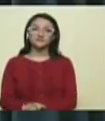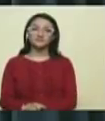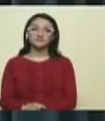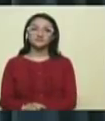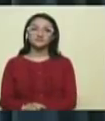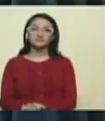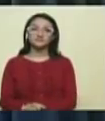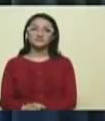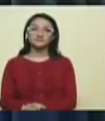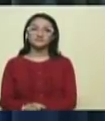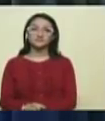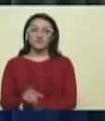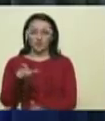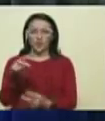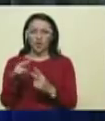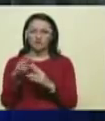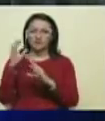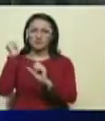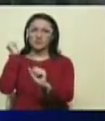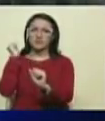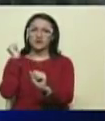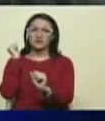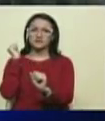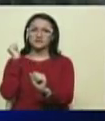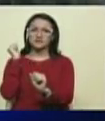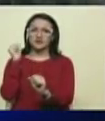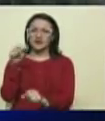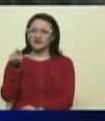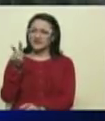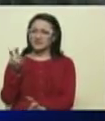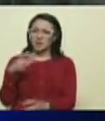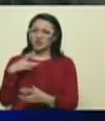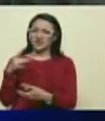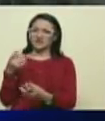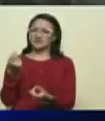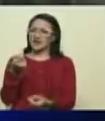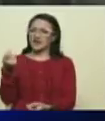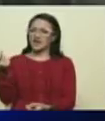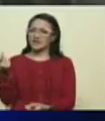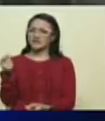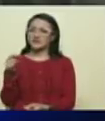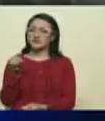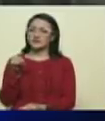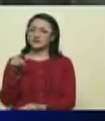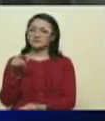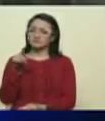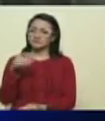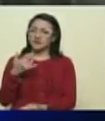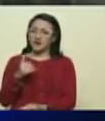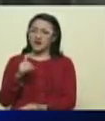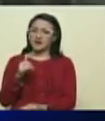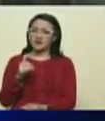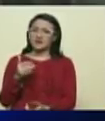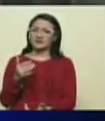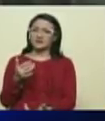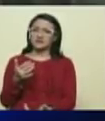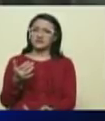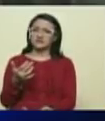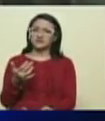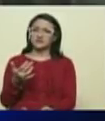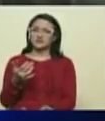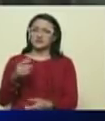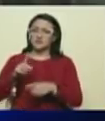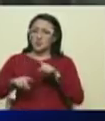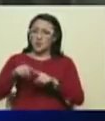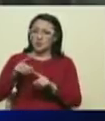usted conoce o no la diplomacia, es asunto que no interesa a nadie. Pero esta ciencia tiene sus recodos, sus selvas congeladas o